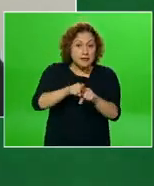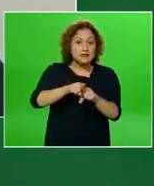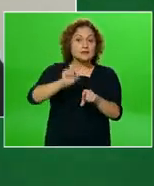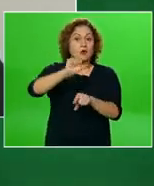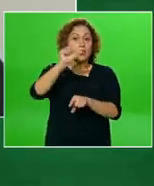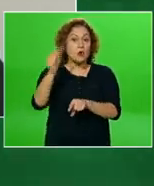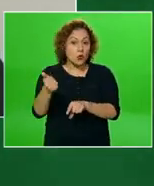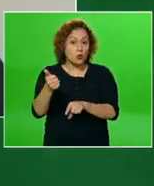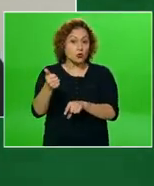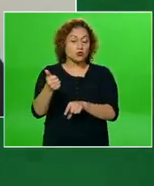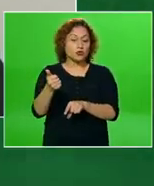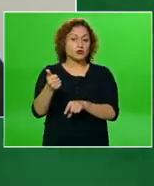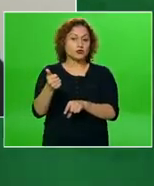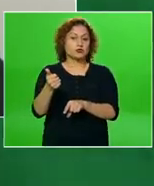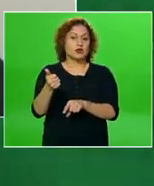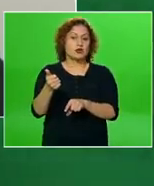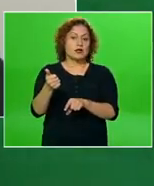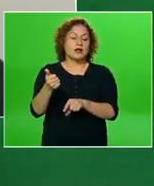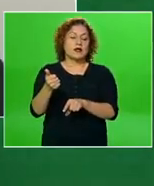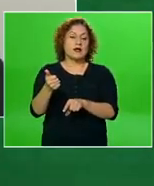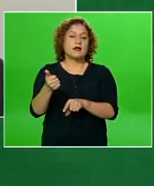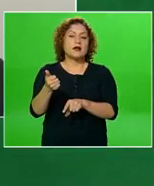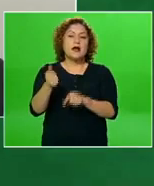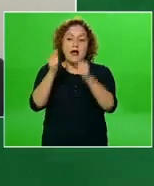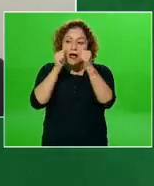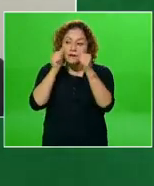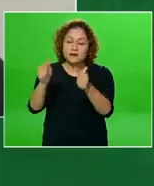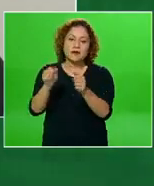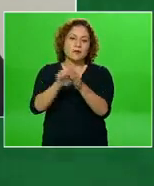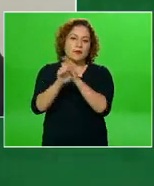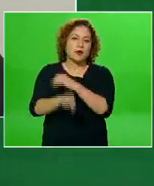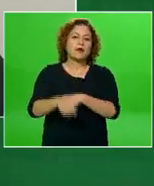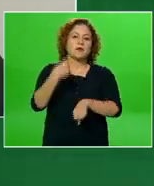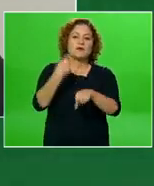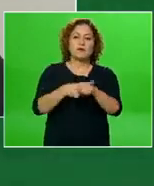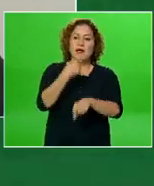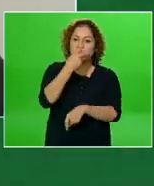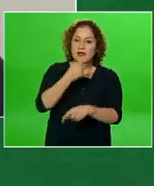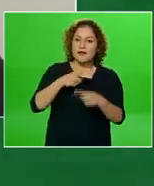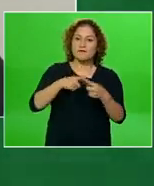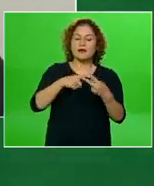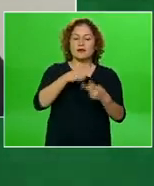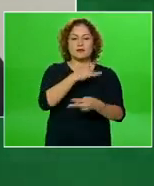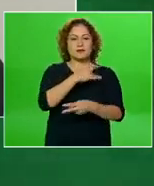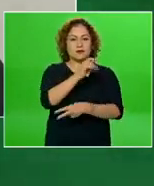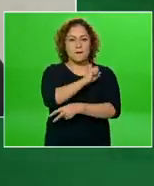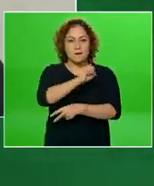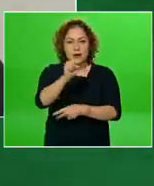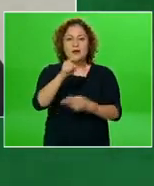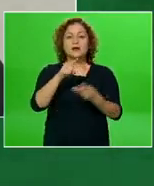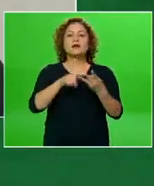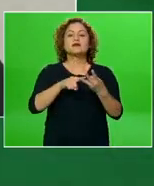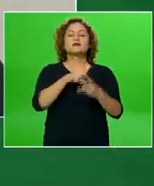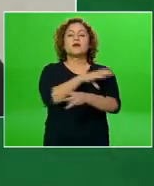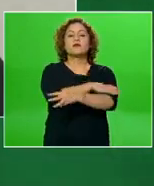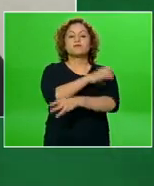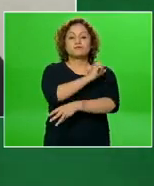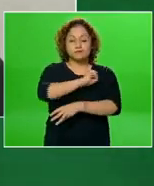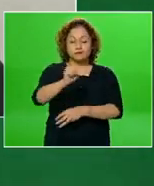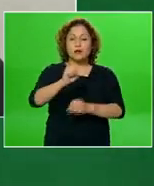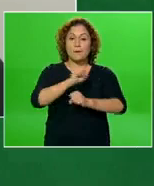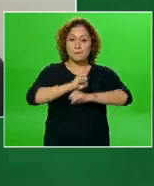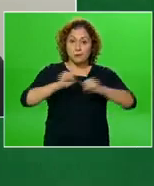mayor cantidad de comorbilidades cuando hablamos de diabetes o la hipertensión cuando hablamos también es un momento de sobrepeso y obesidad